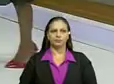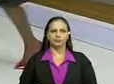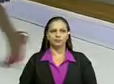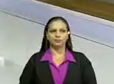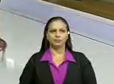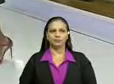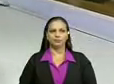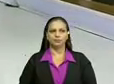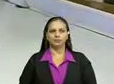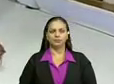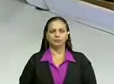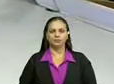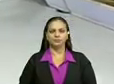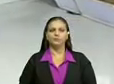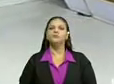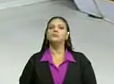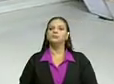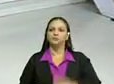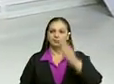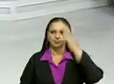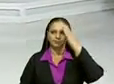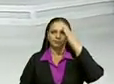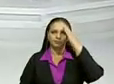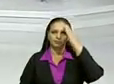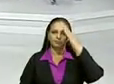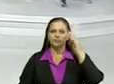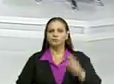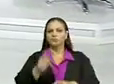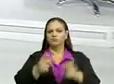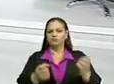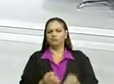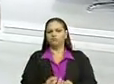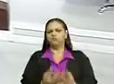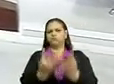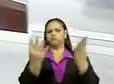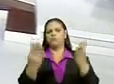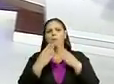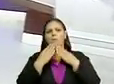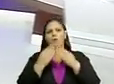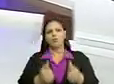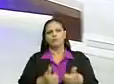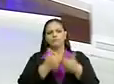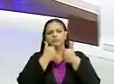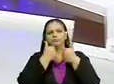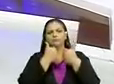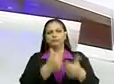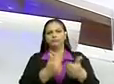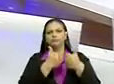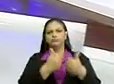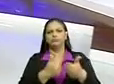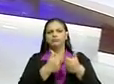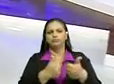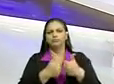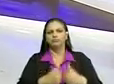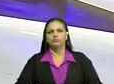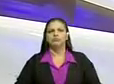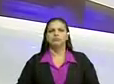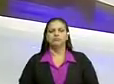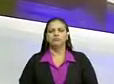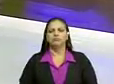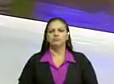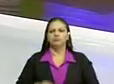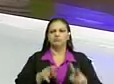malo. Pero yo sé que los buenos estamos ahí para decirles no a todas estas cosas que nos hacen mucho daño.